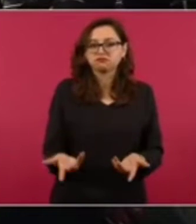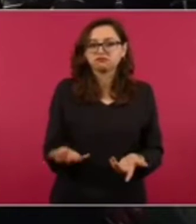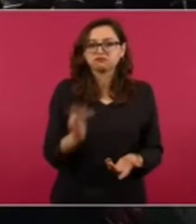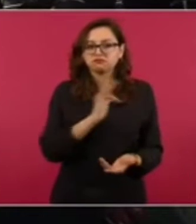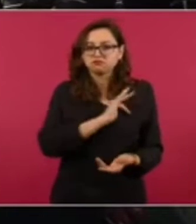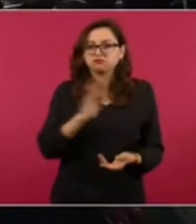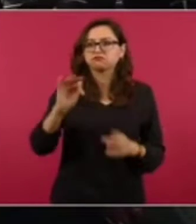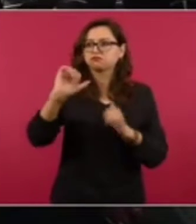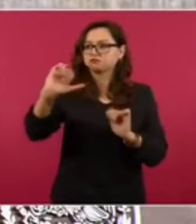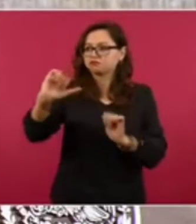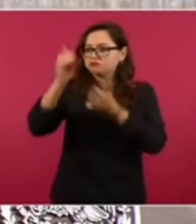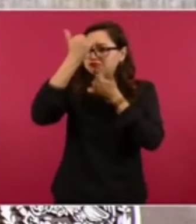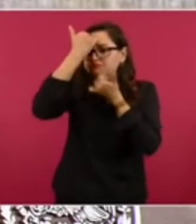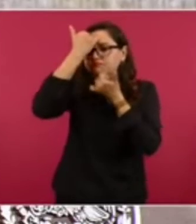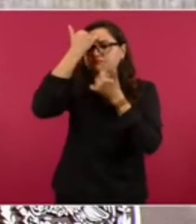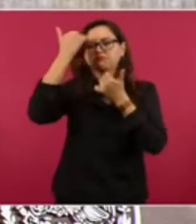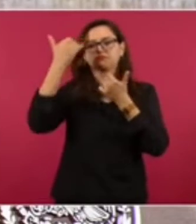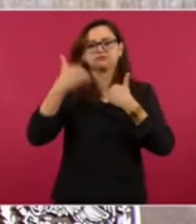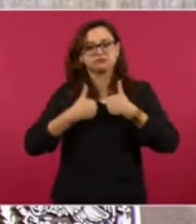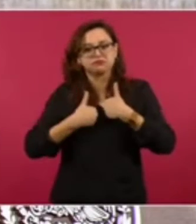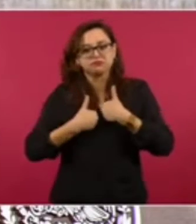entre en razón,